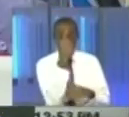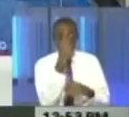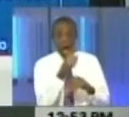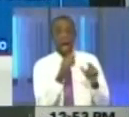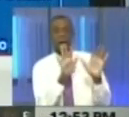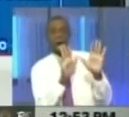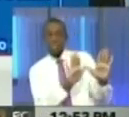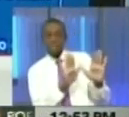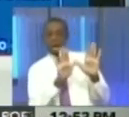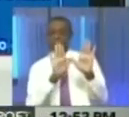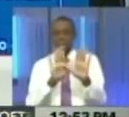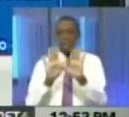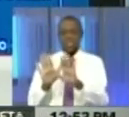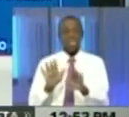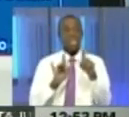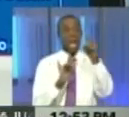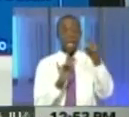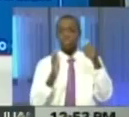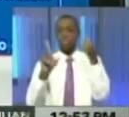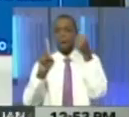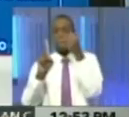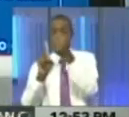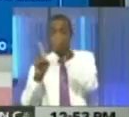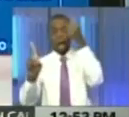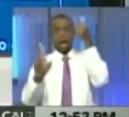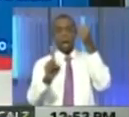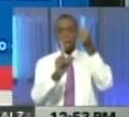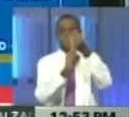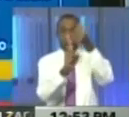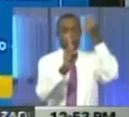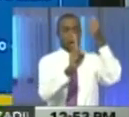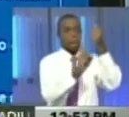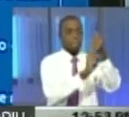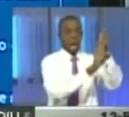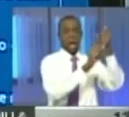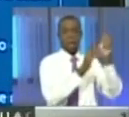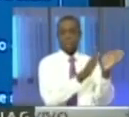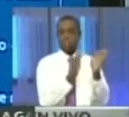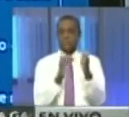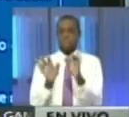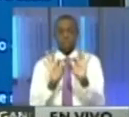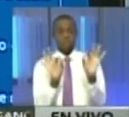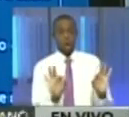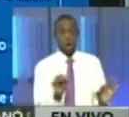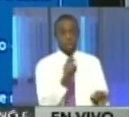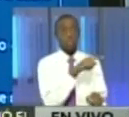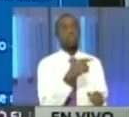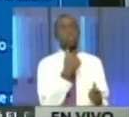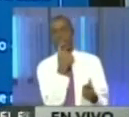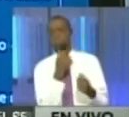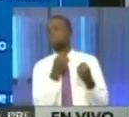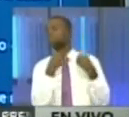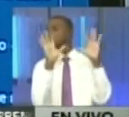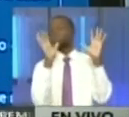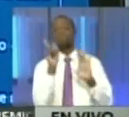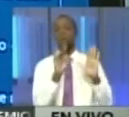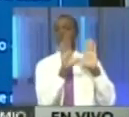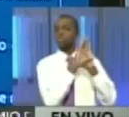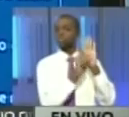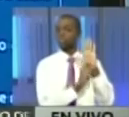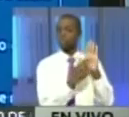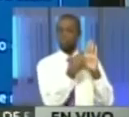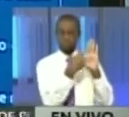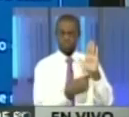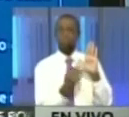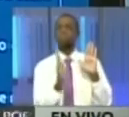aporta y su impacto en el país, establece diferentes mecanismos de protección para el mecanismo de participación y para